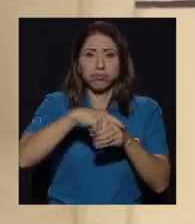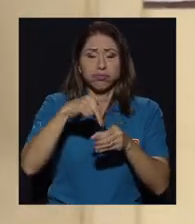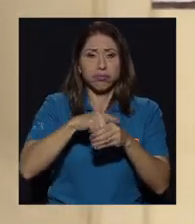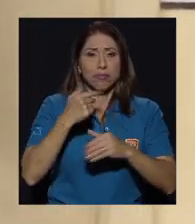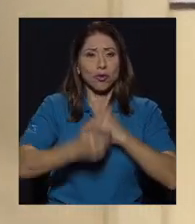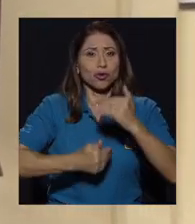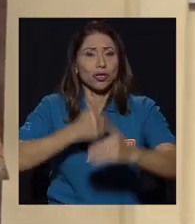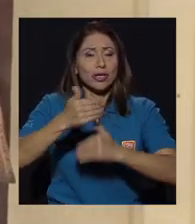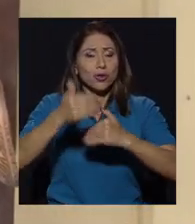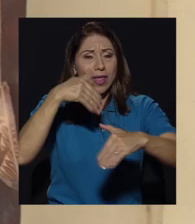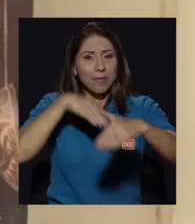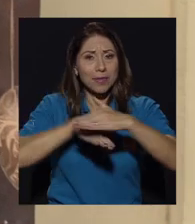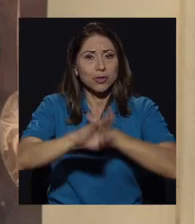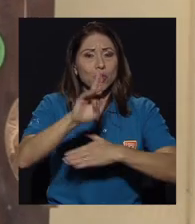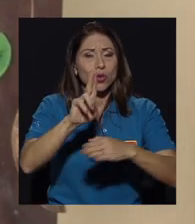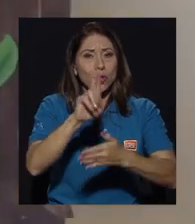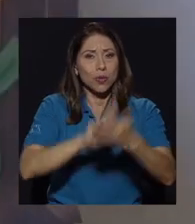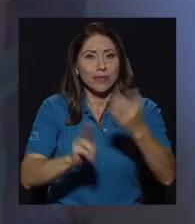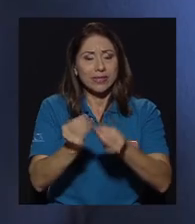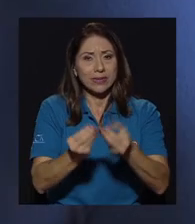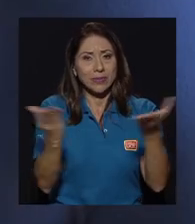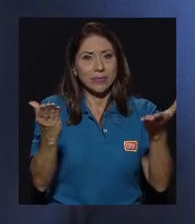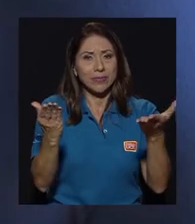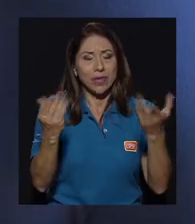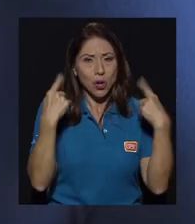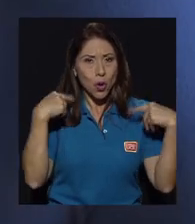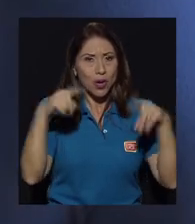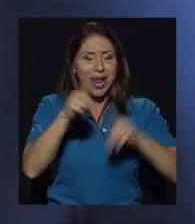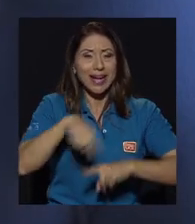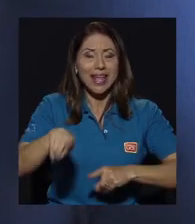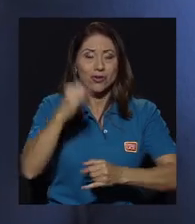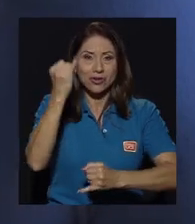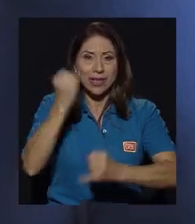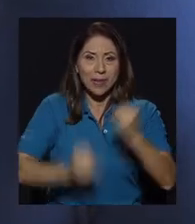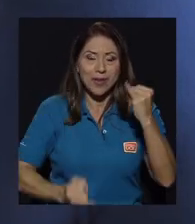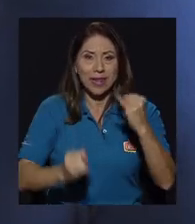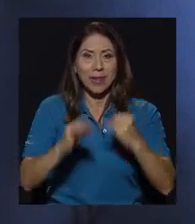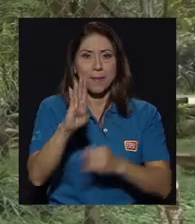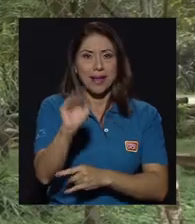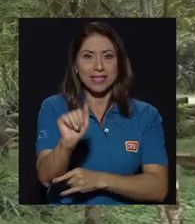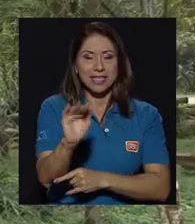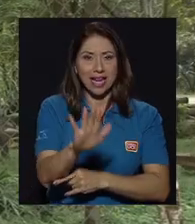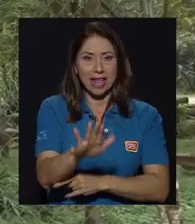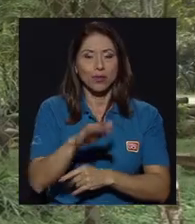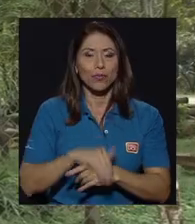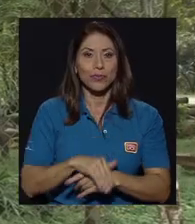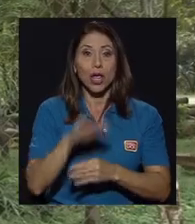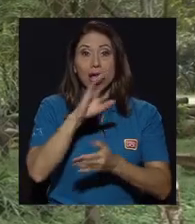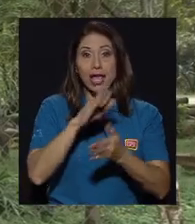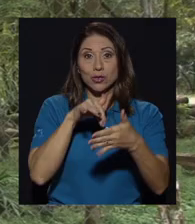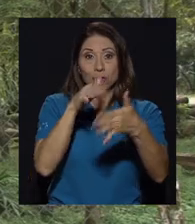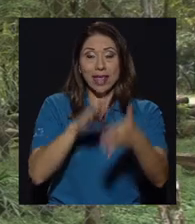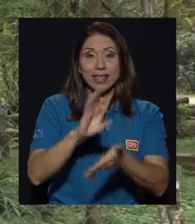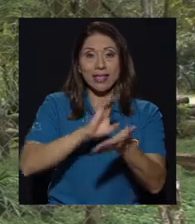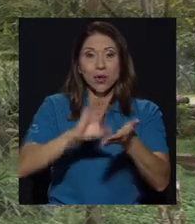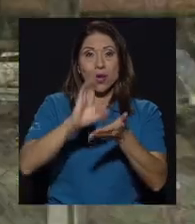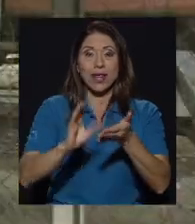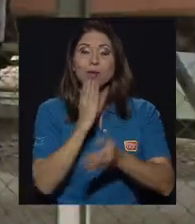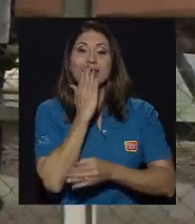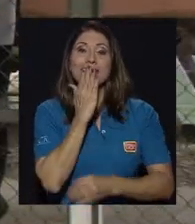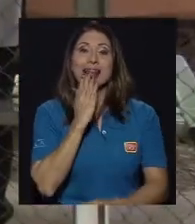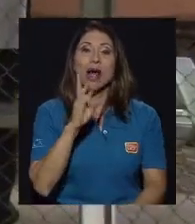proceso de admisión de las universidades estatales y lograr que terminen su bachillerato. Los estudiantes del Colegio Indígena